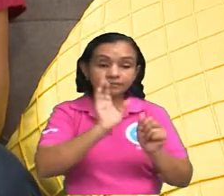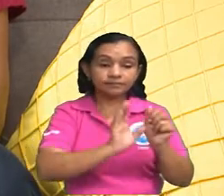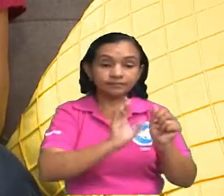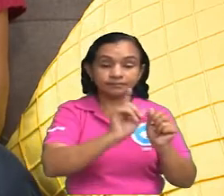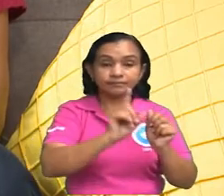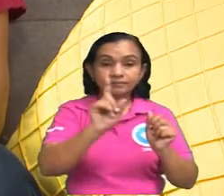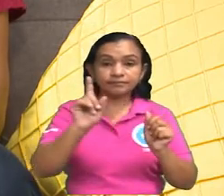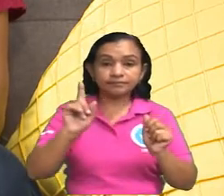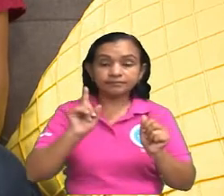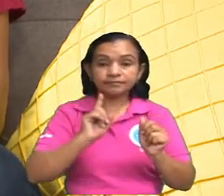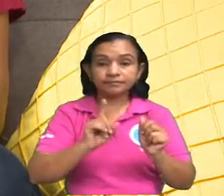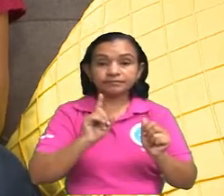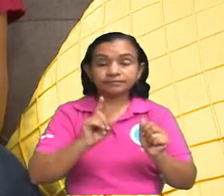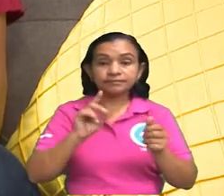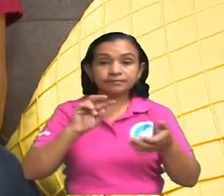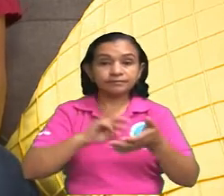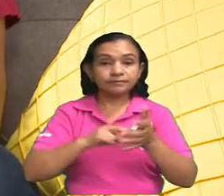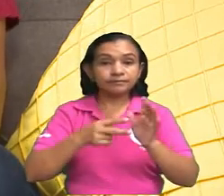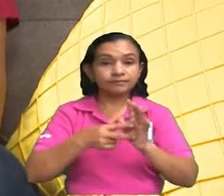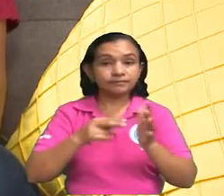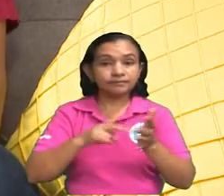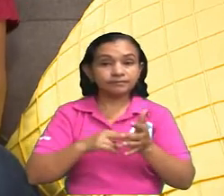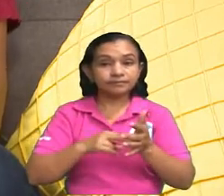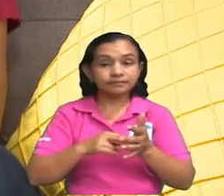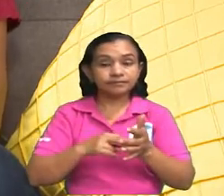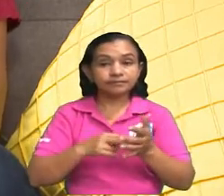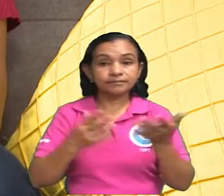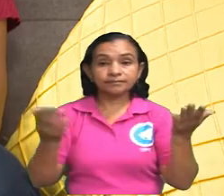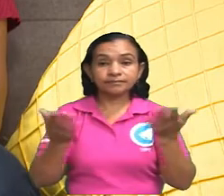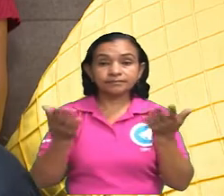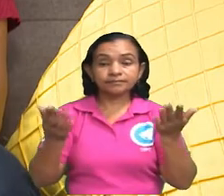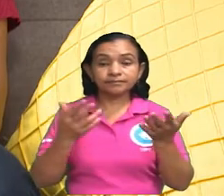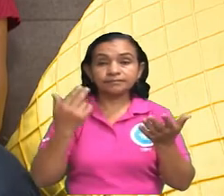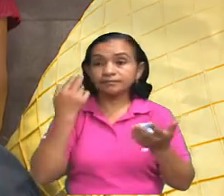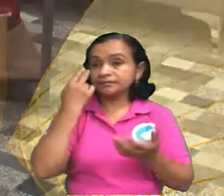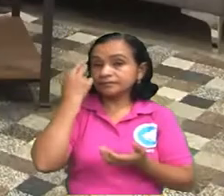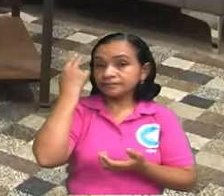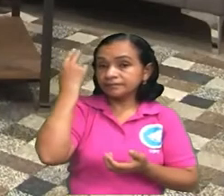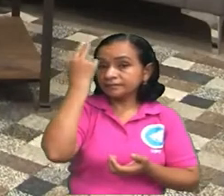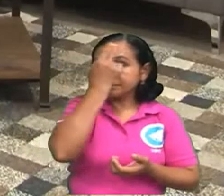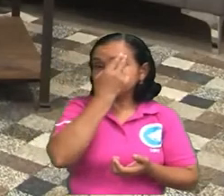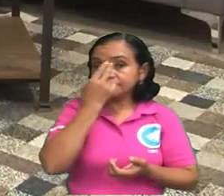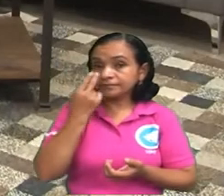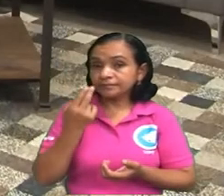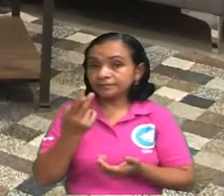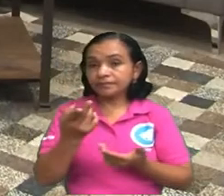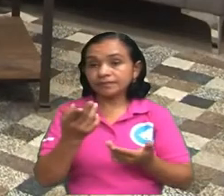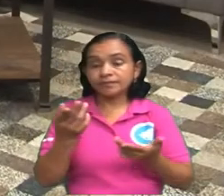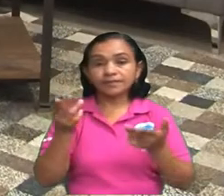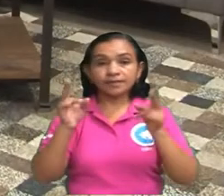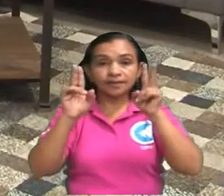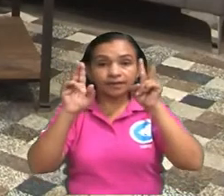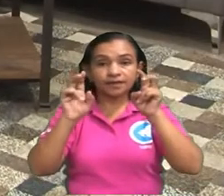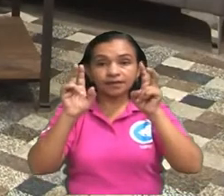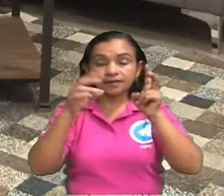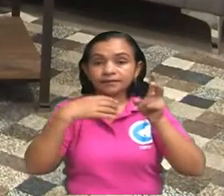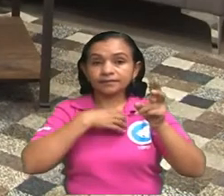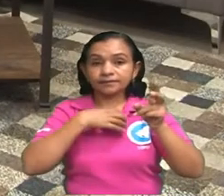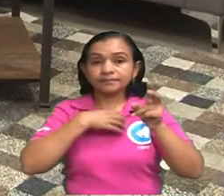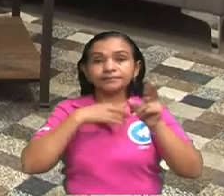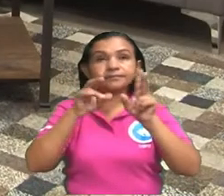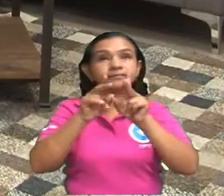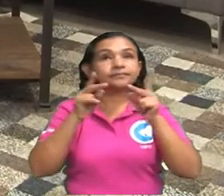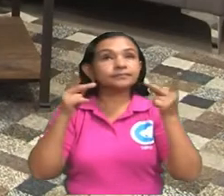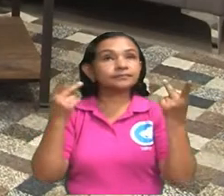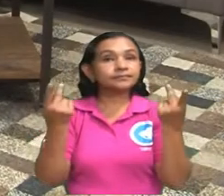los comandantes. En ese sentido, diputada, consultarle a partir de la marca indeleble que dejaron en nuestros pueblos.